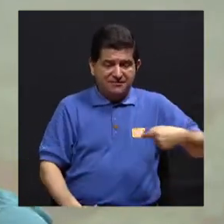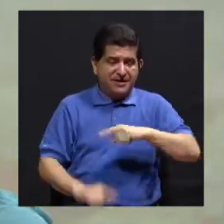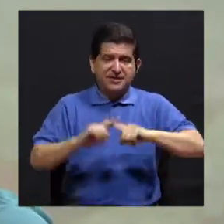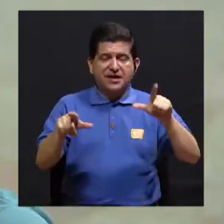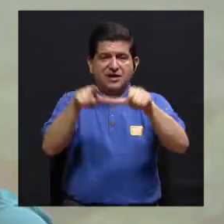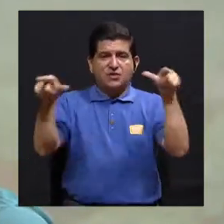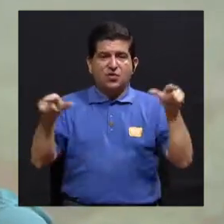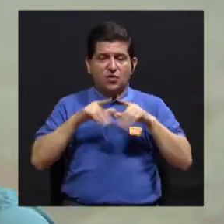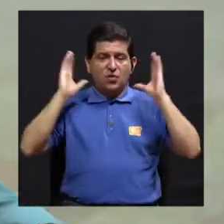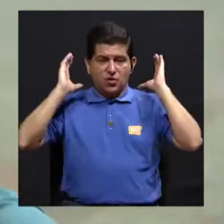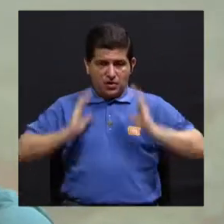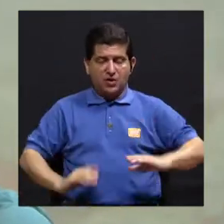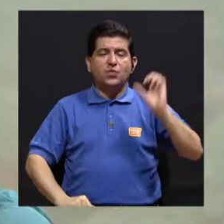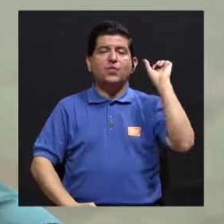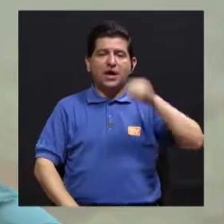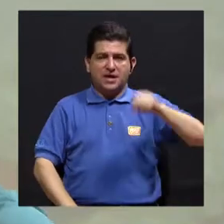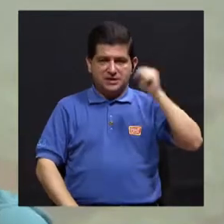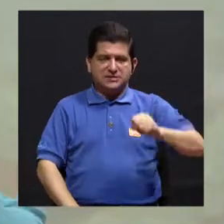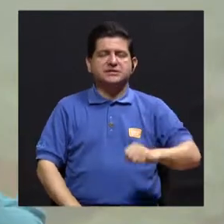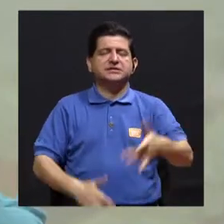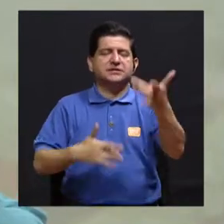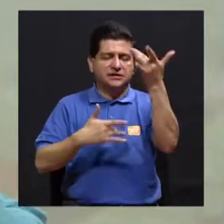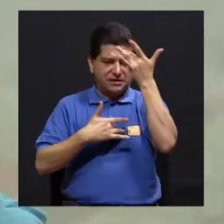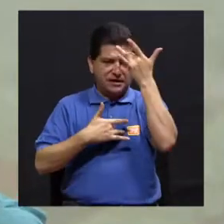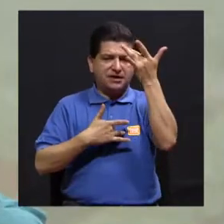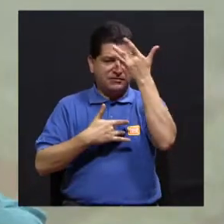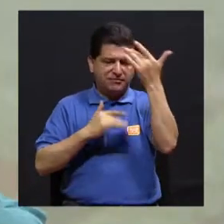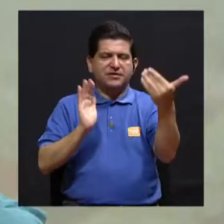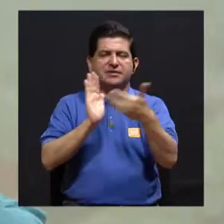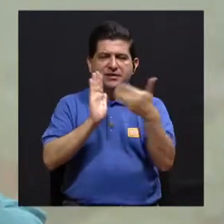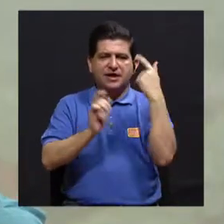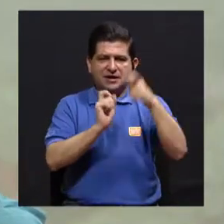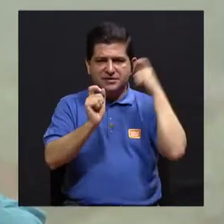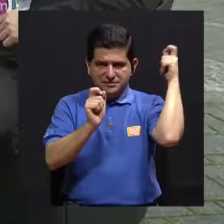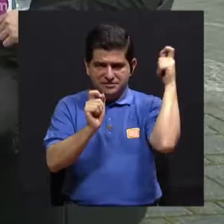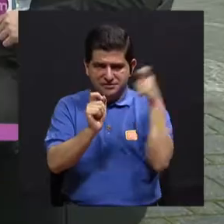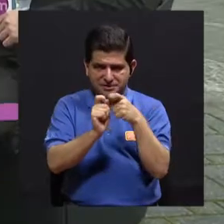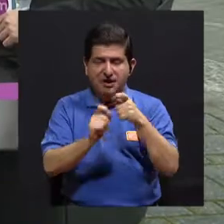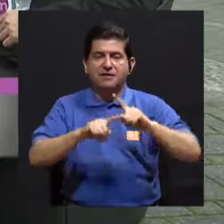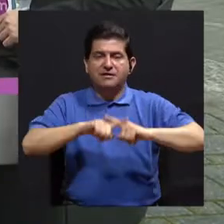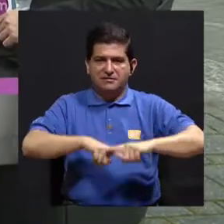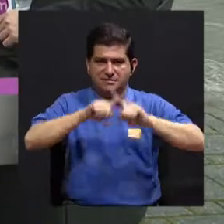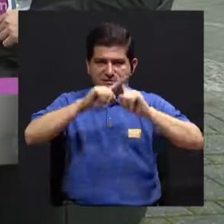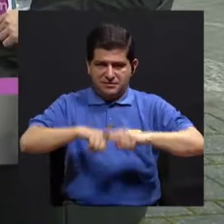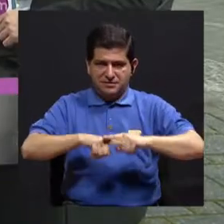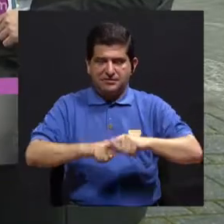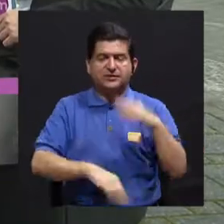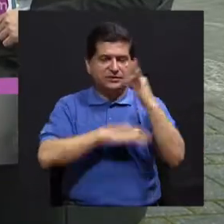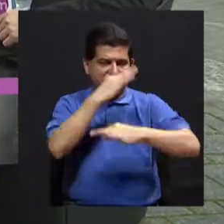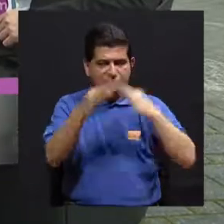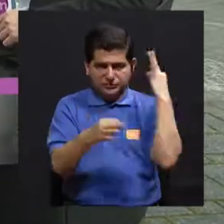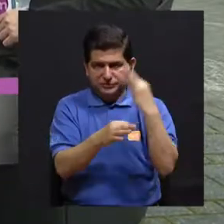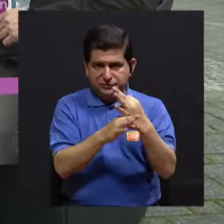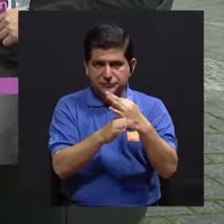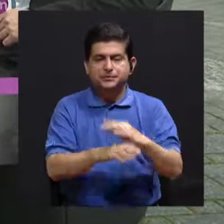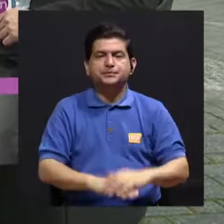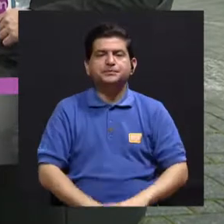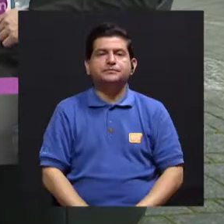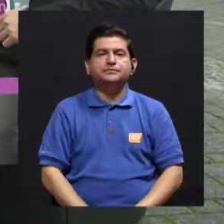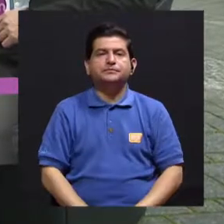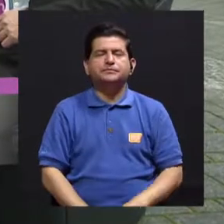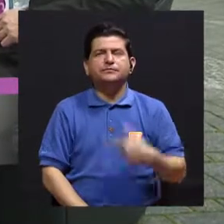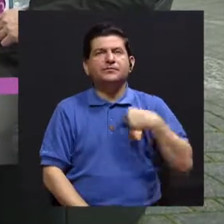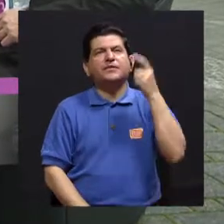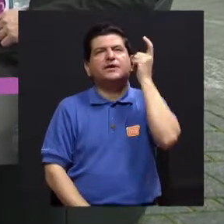puntos del cuerpo, sí nos van a causar una enfermedad o algún tipo de afección específica, dependiendo, claro, del parásito. Doctor, me